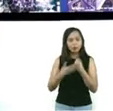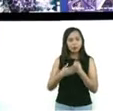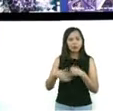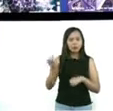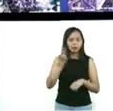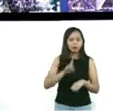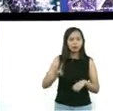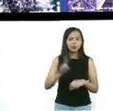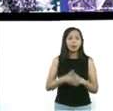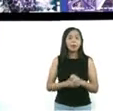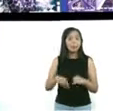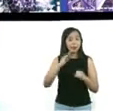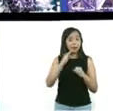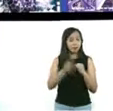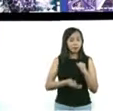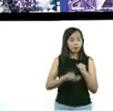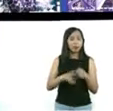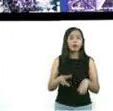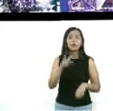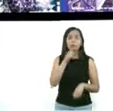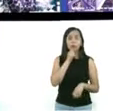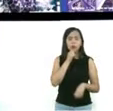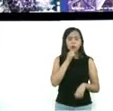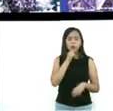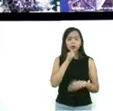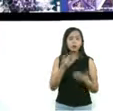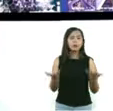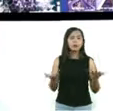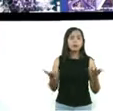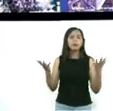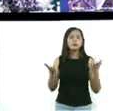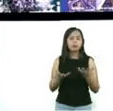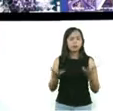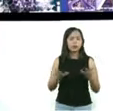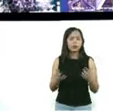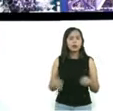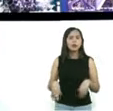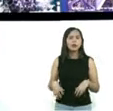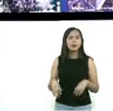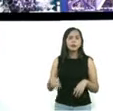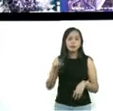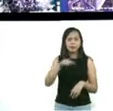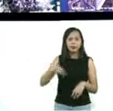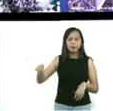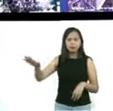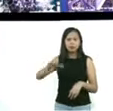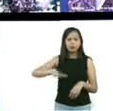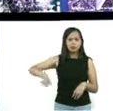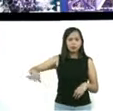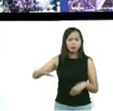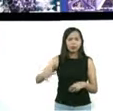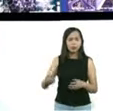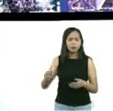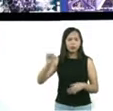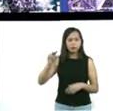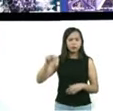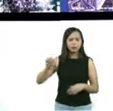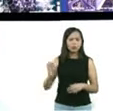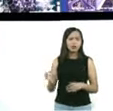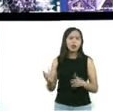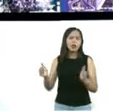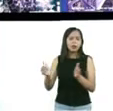concluir la jornada electoral, las y los policías acompañarán en el traslado de los paquetes electorales del centro de recepción y